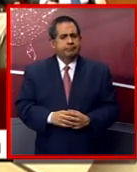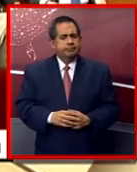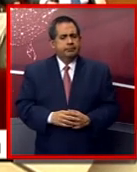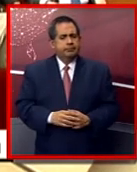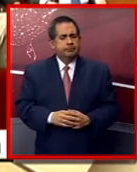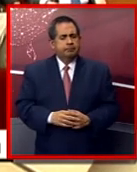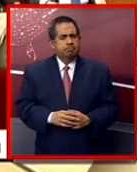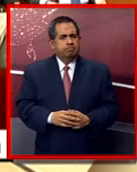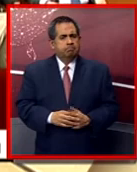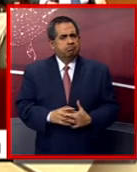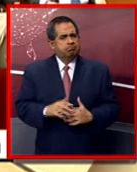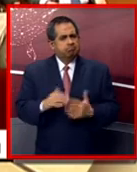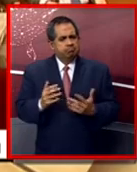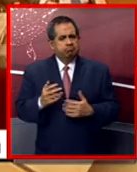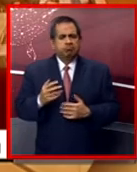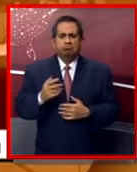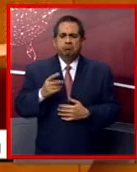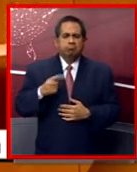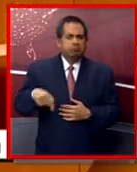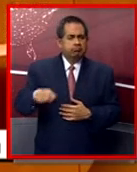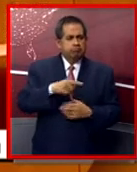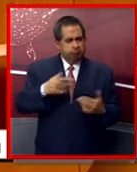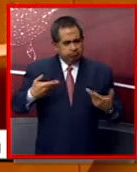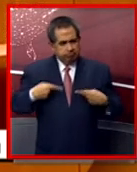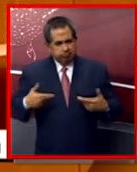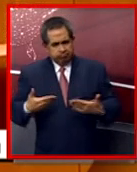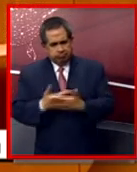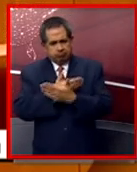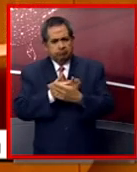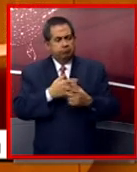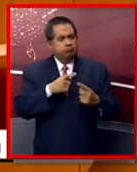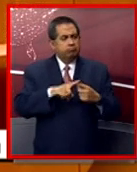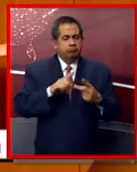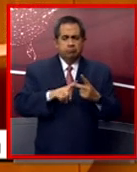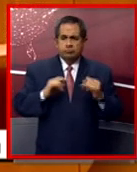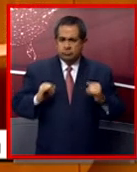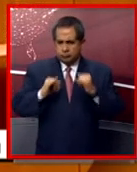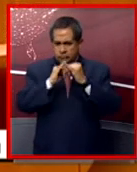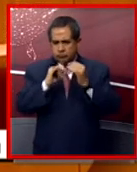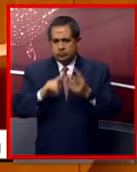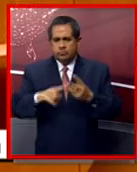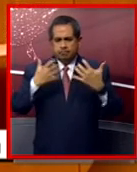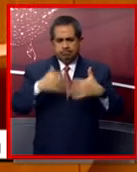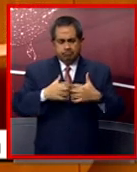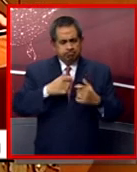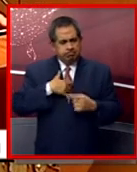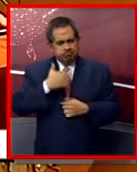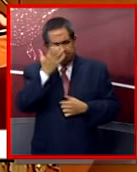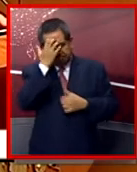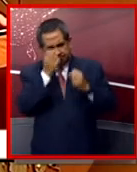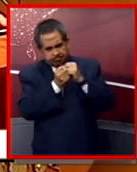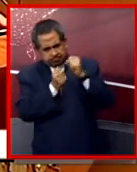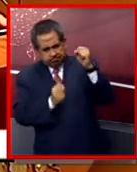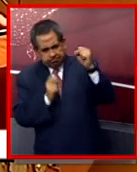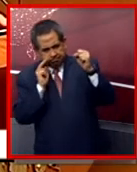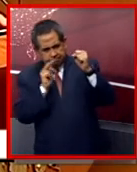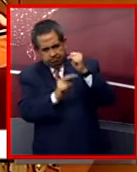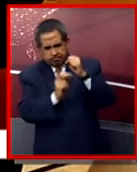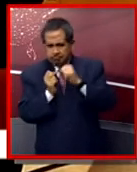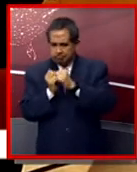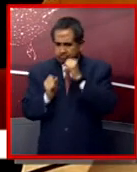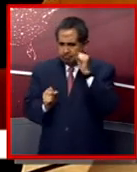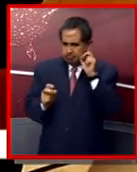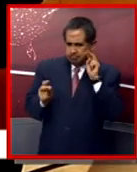que nuestros ciudadanos, nuestras instituciones y nuestras empresas que se conozcan mejor. El mandatario